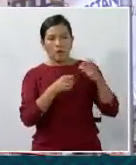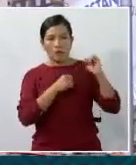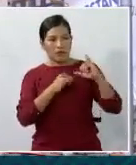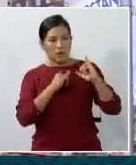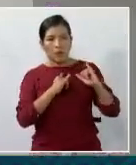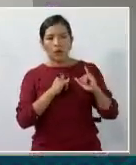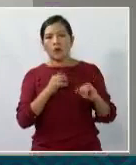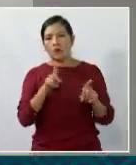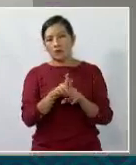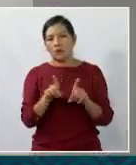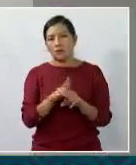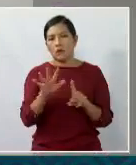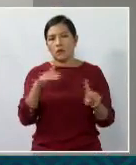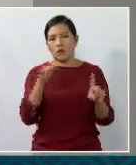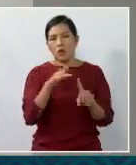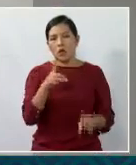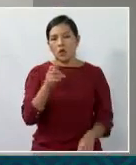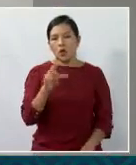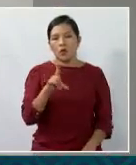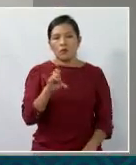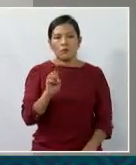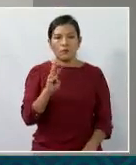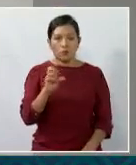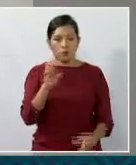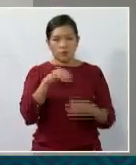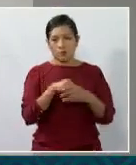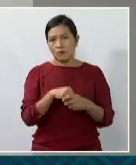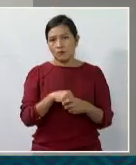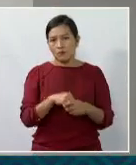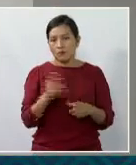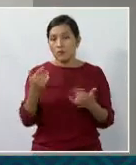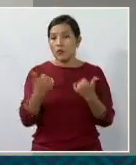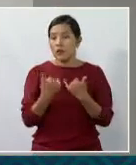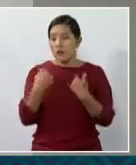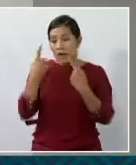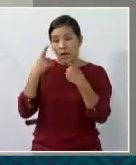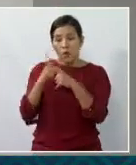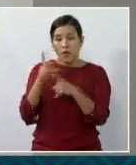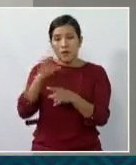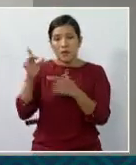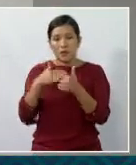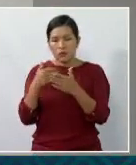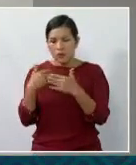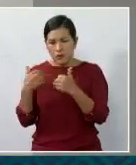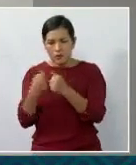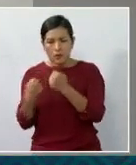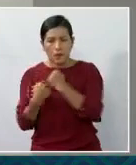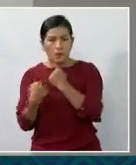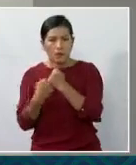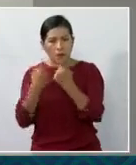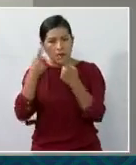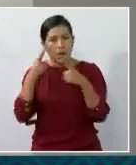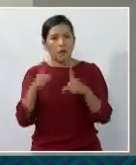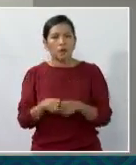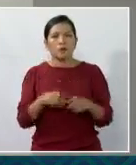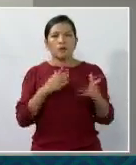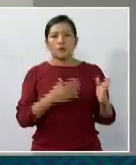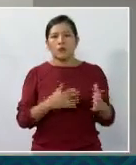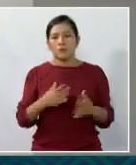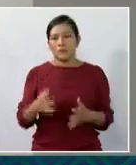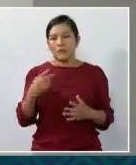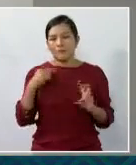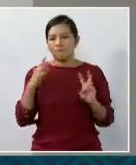golpismo acusa de acuerdo con la derecha Eso quiere decir que él está preparando un acuerdo aco con la derecha